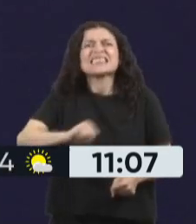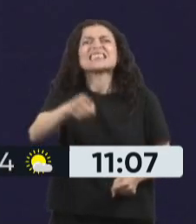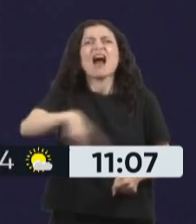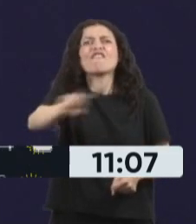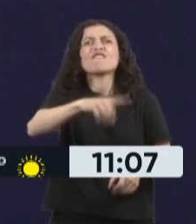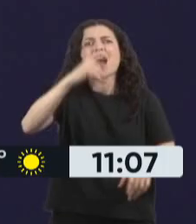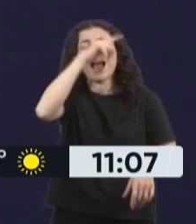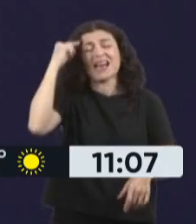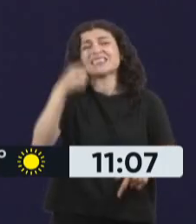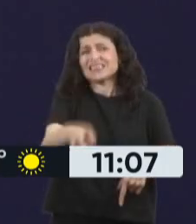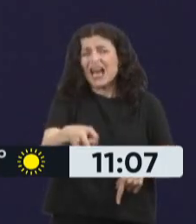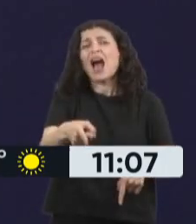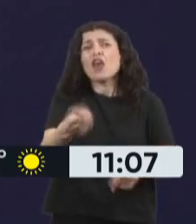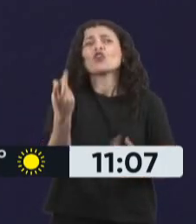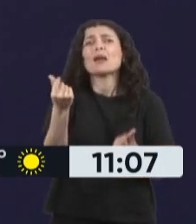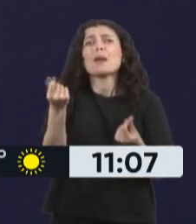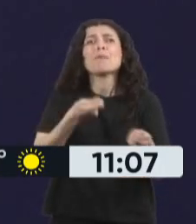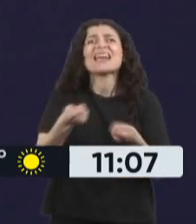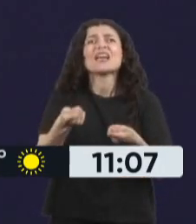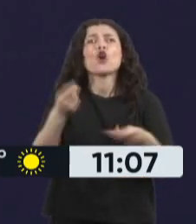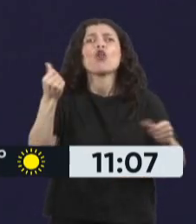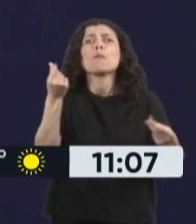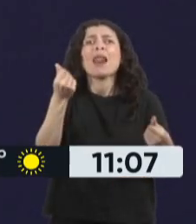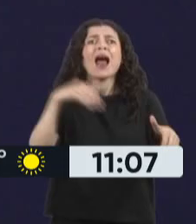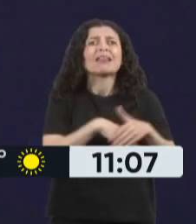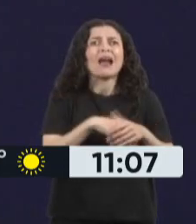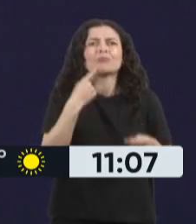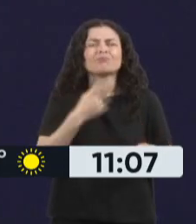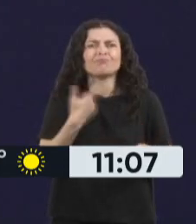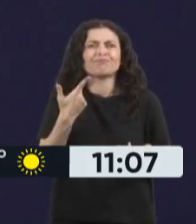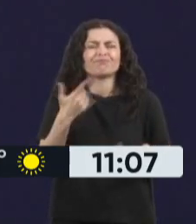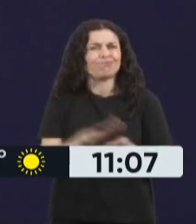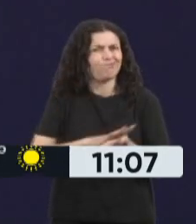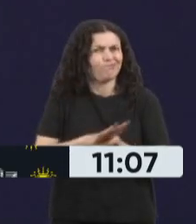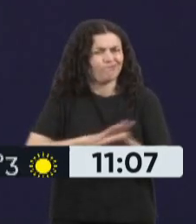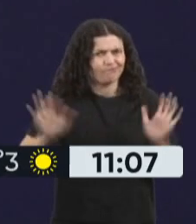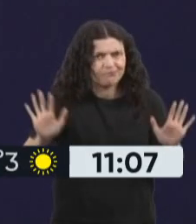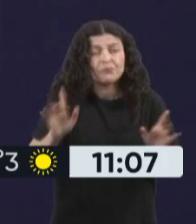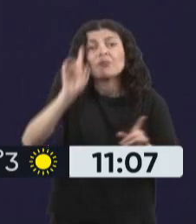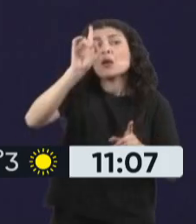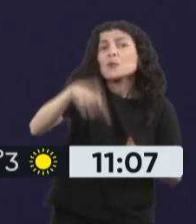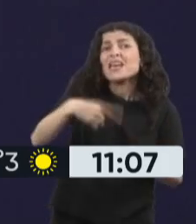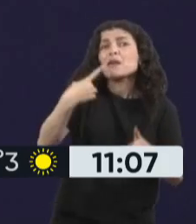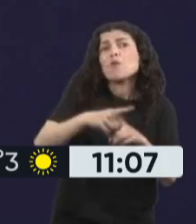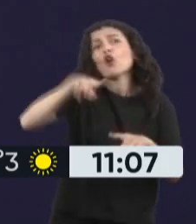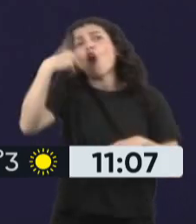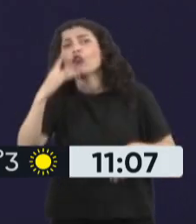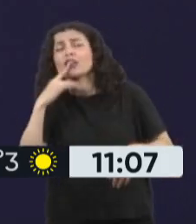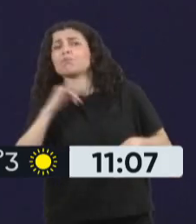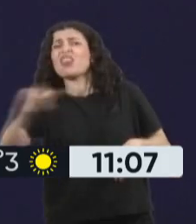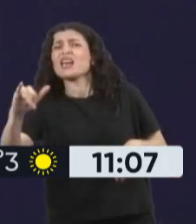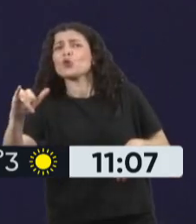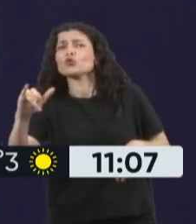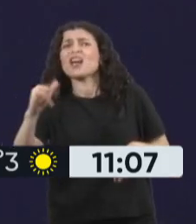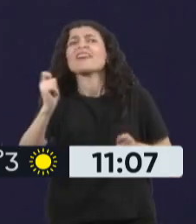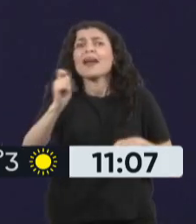y malversación de fondos públicos. Recordemos que fue a raíz de otra denuncia del Ministerio de Capital Humano, en aquella oportunidad